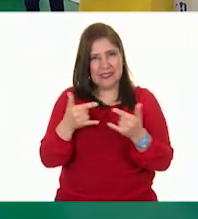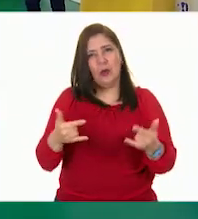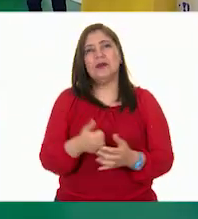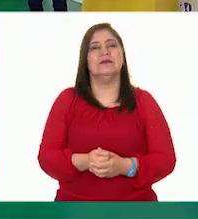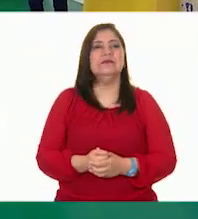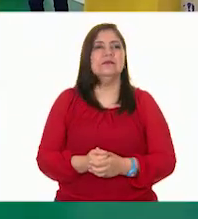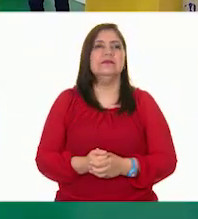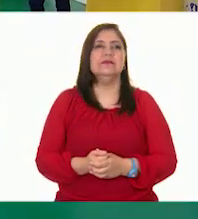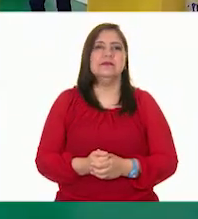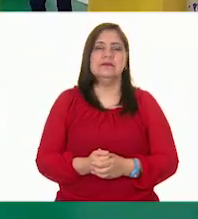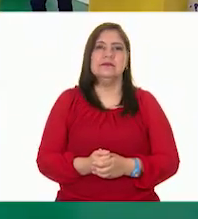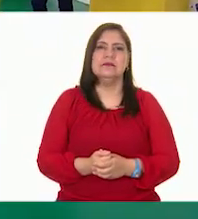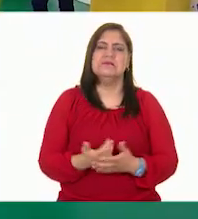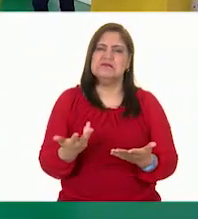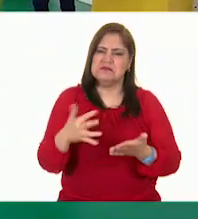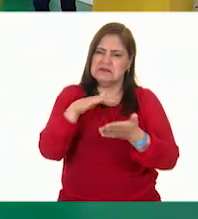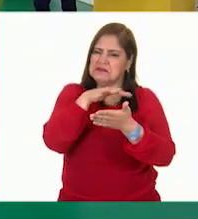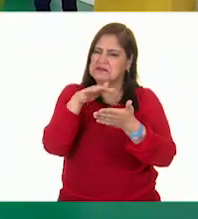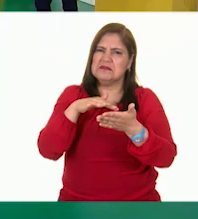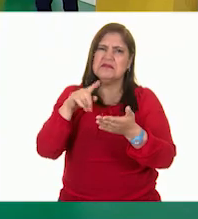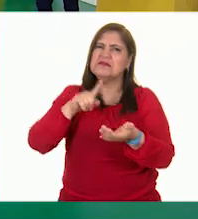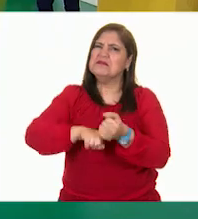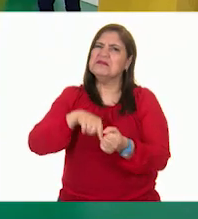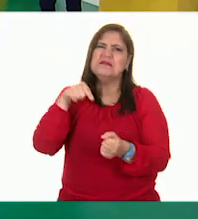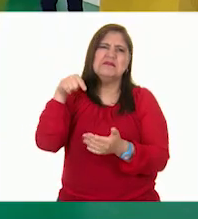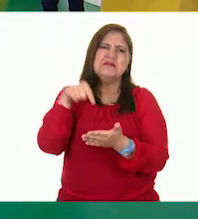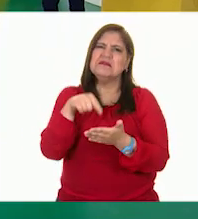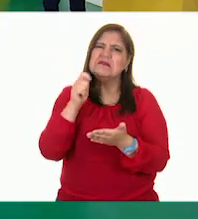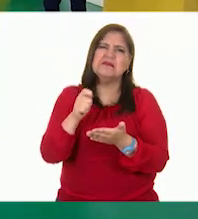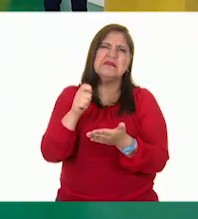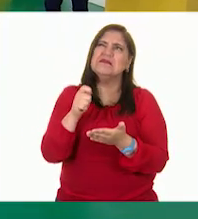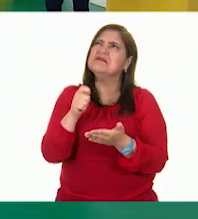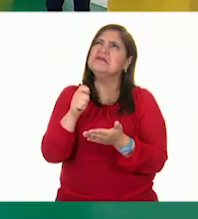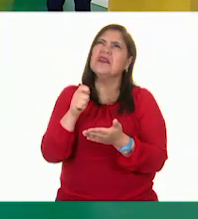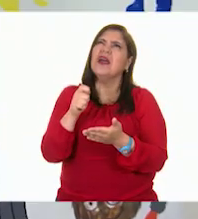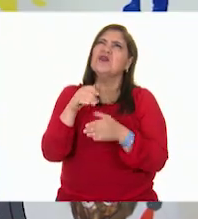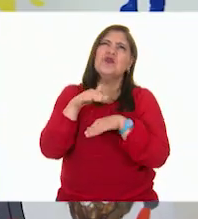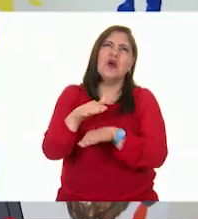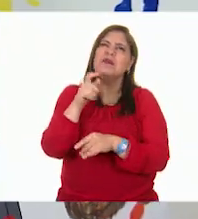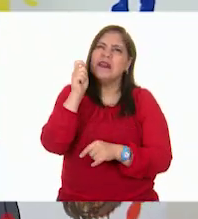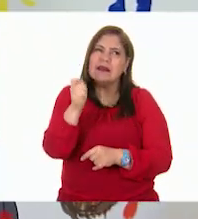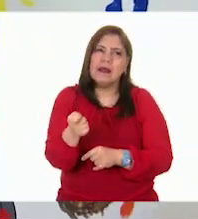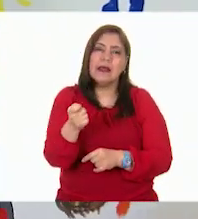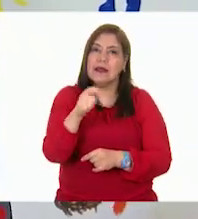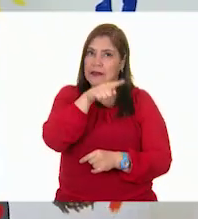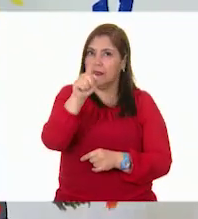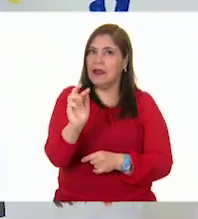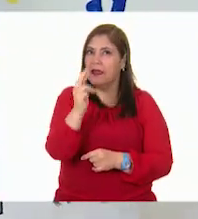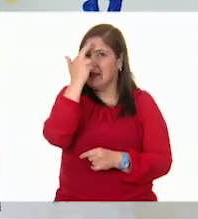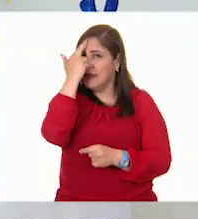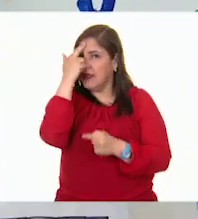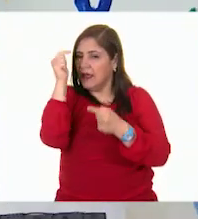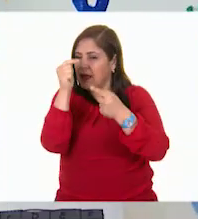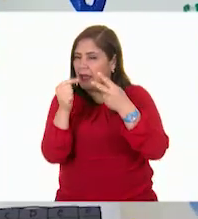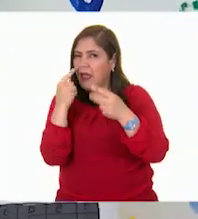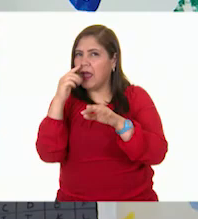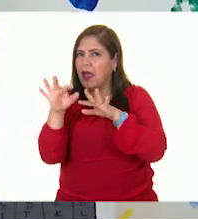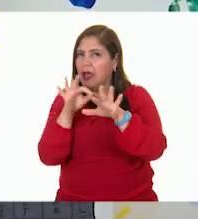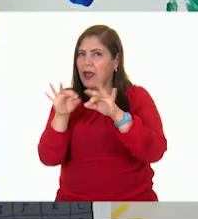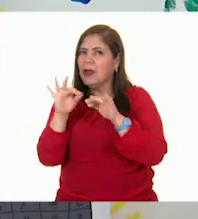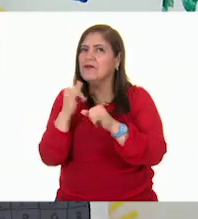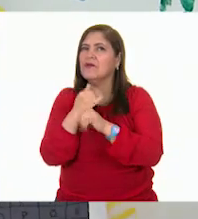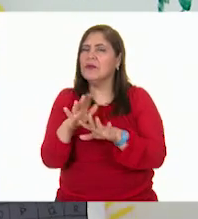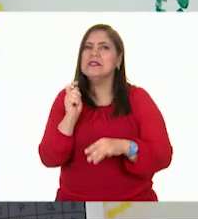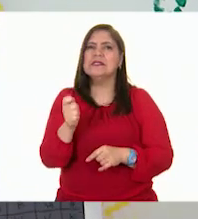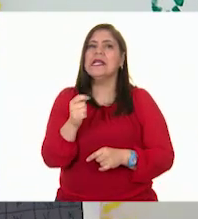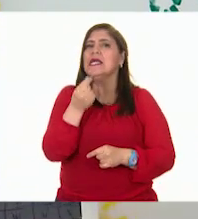¿Qué entendieron sobre este texto? ¿De qué se trata? ¿Tratan de recordar algunos datos? A ver,